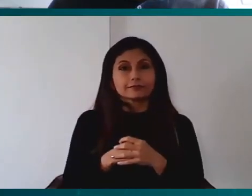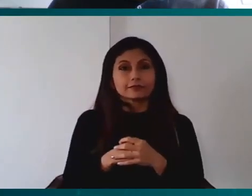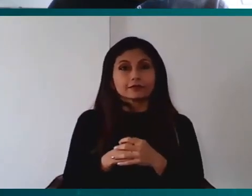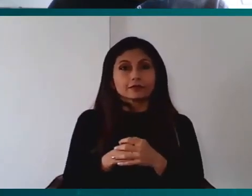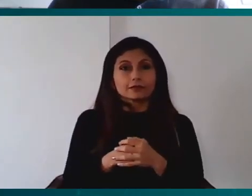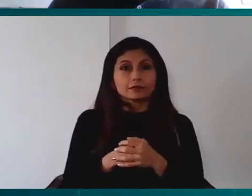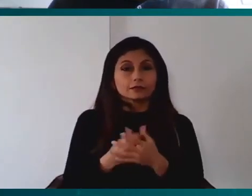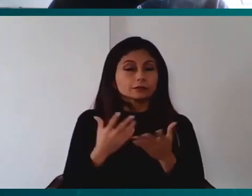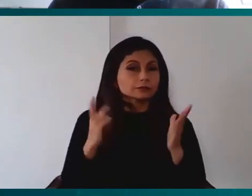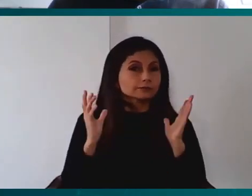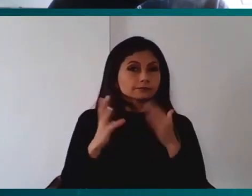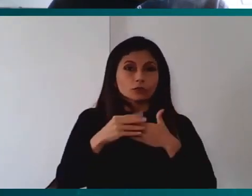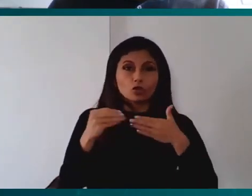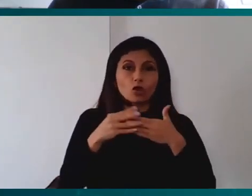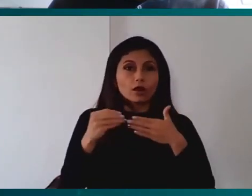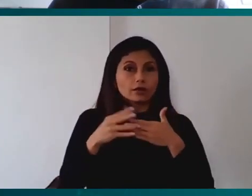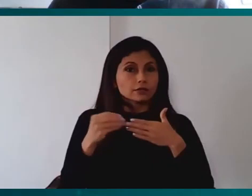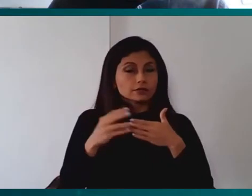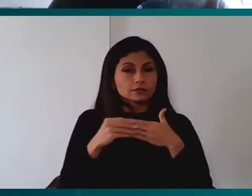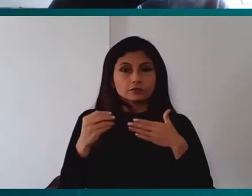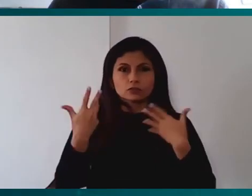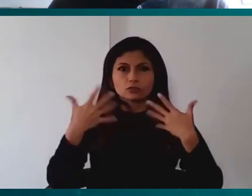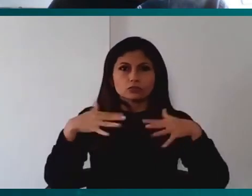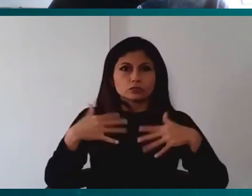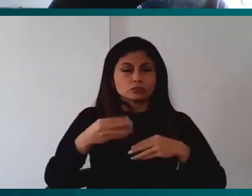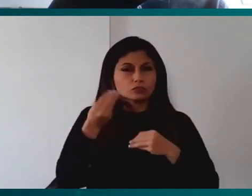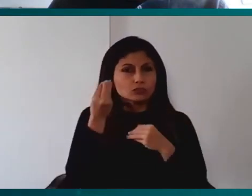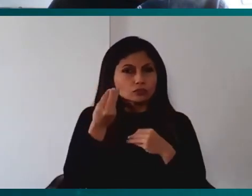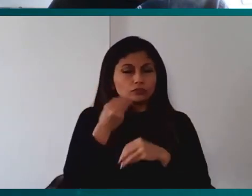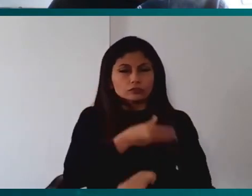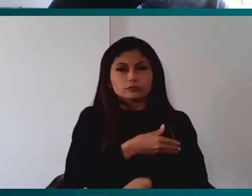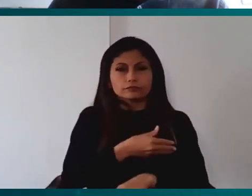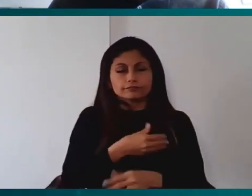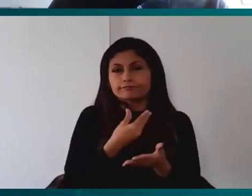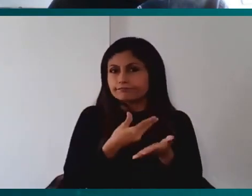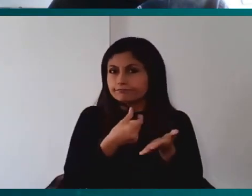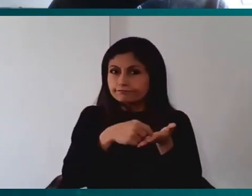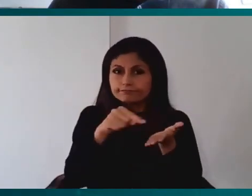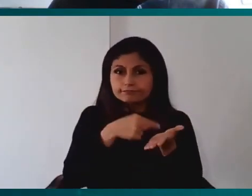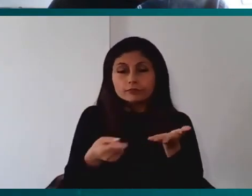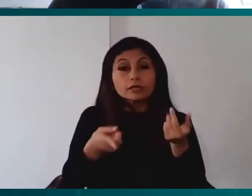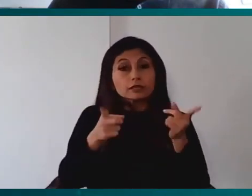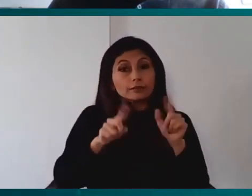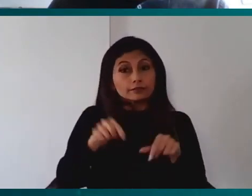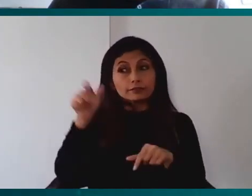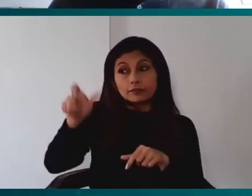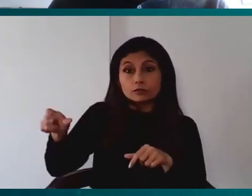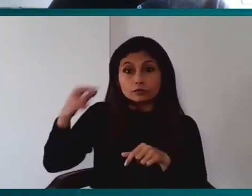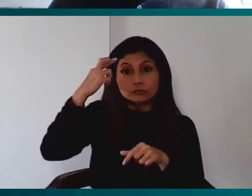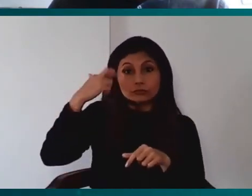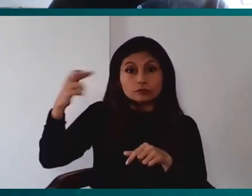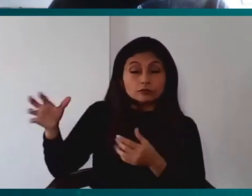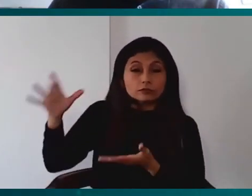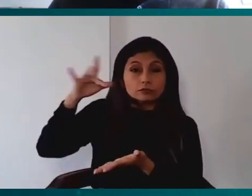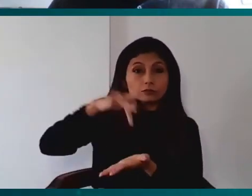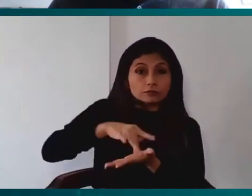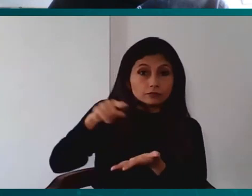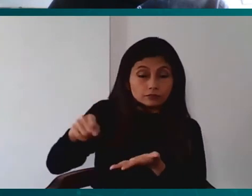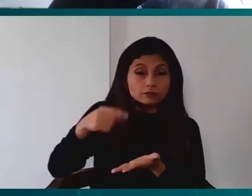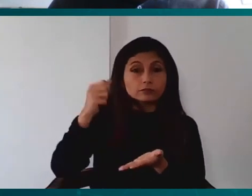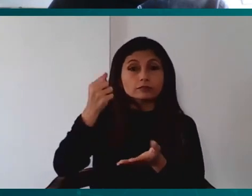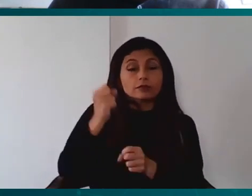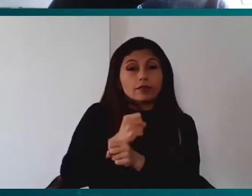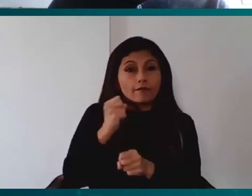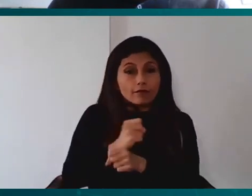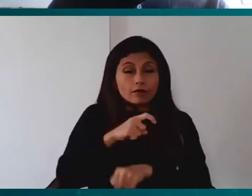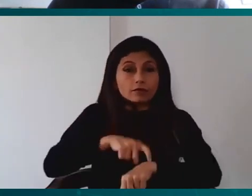decenas de miles de dólares. Y no solo eso, el tiempo que toma implementar esas pruebas